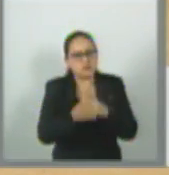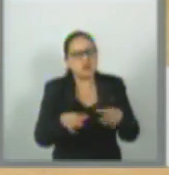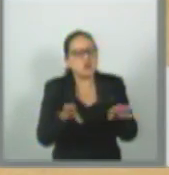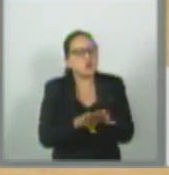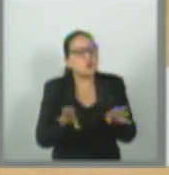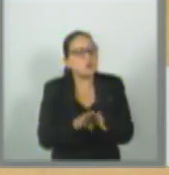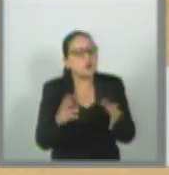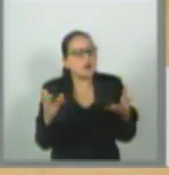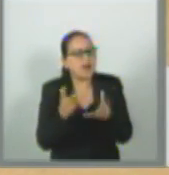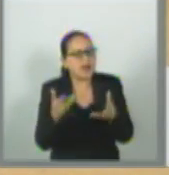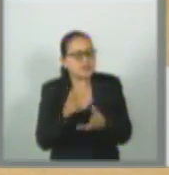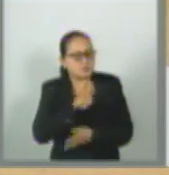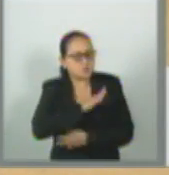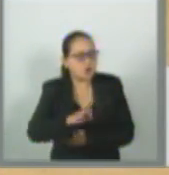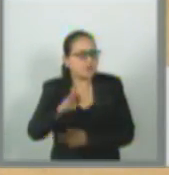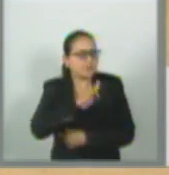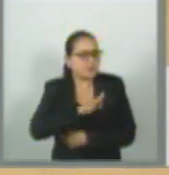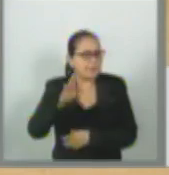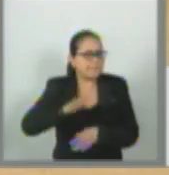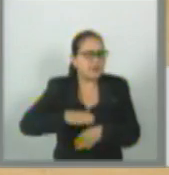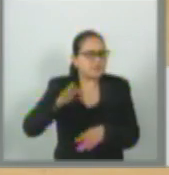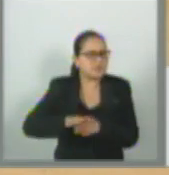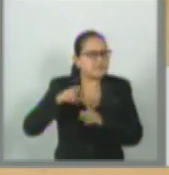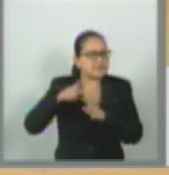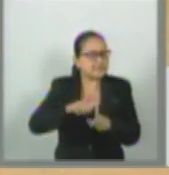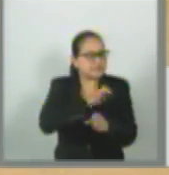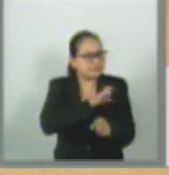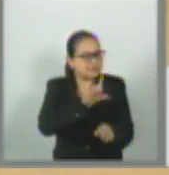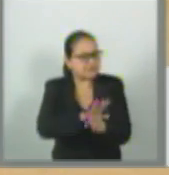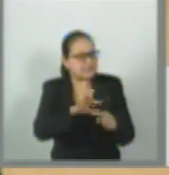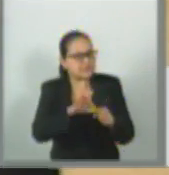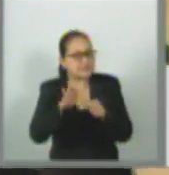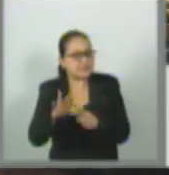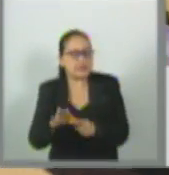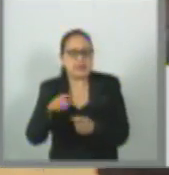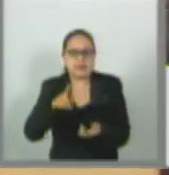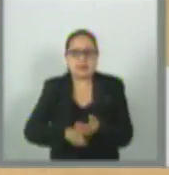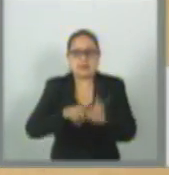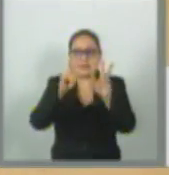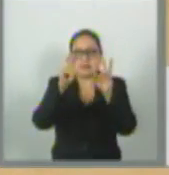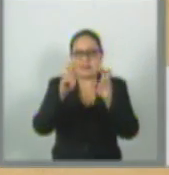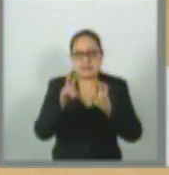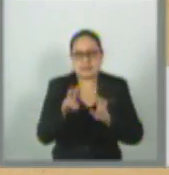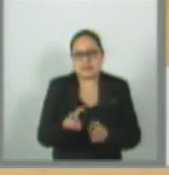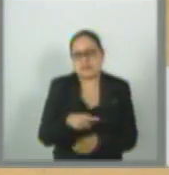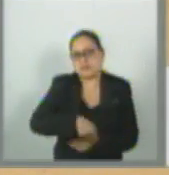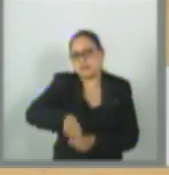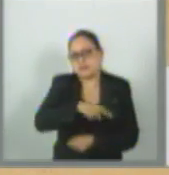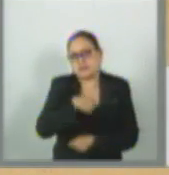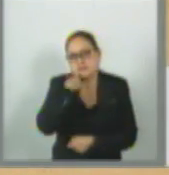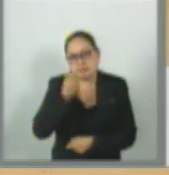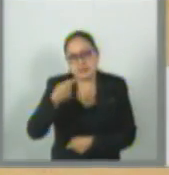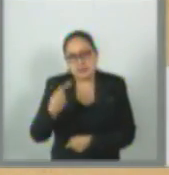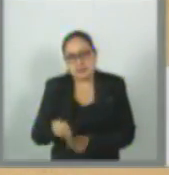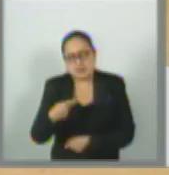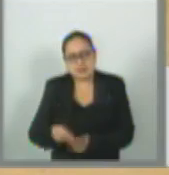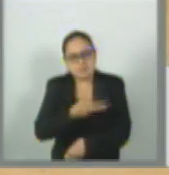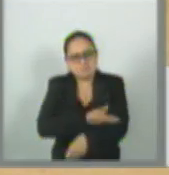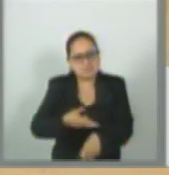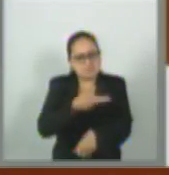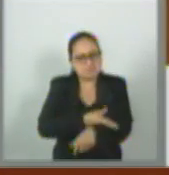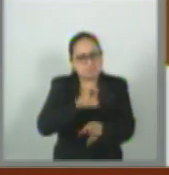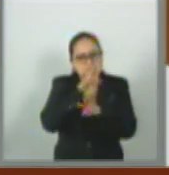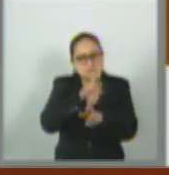posibilita determinar de manera más especializada los asuntos que finalmente este pleno resolverá